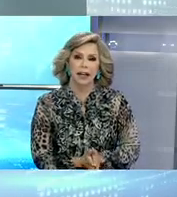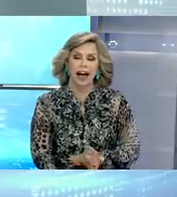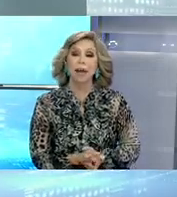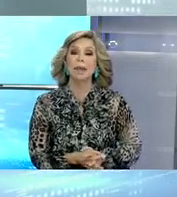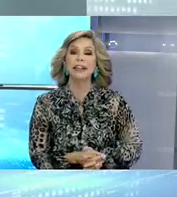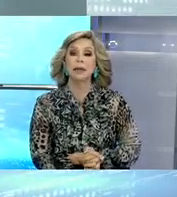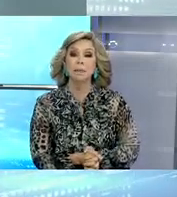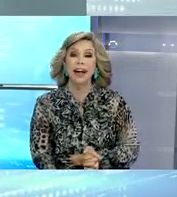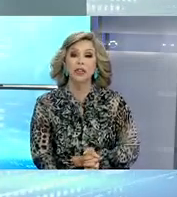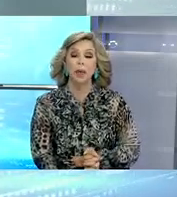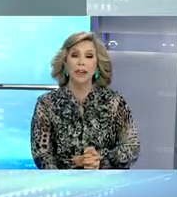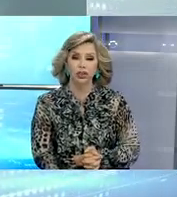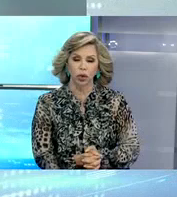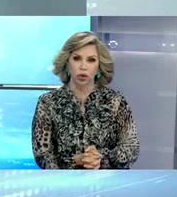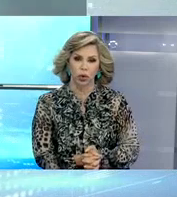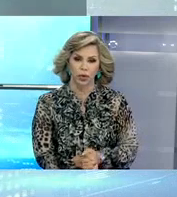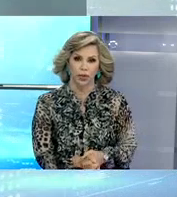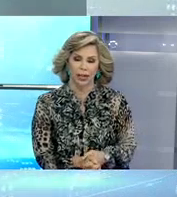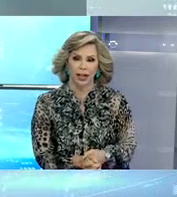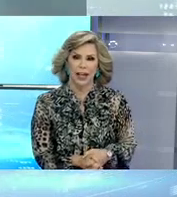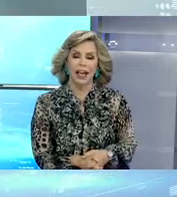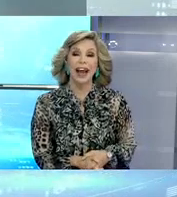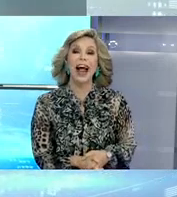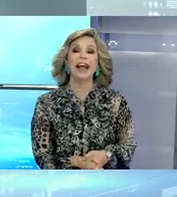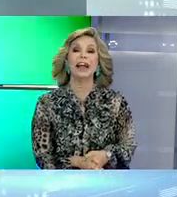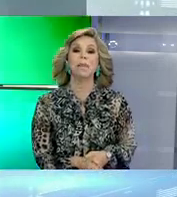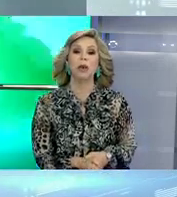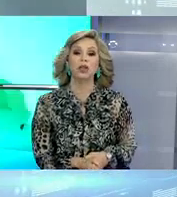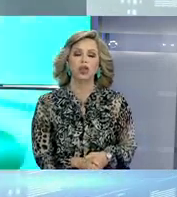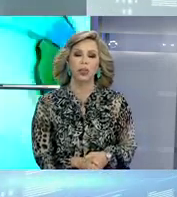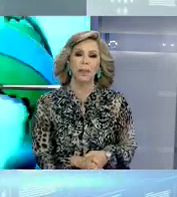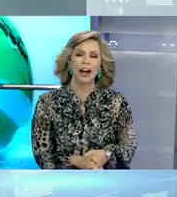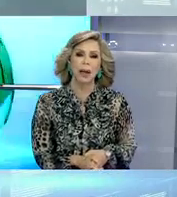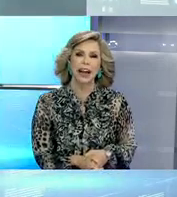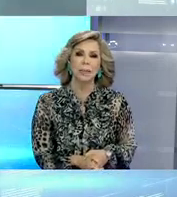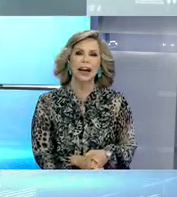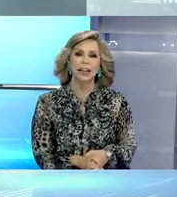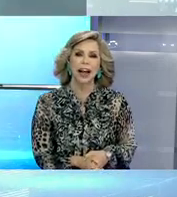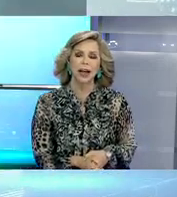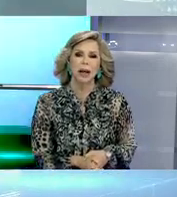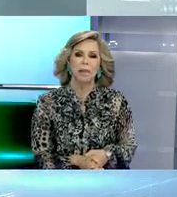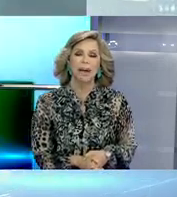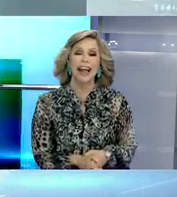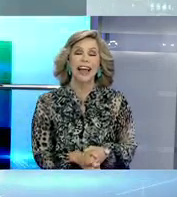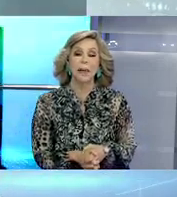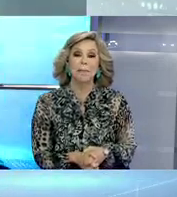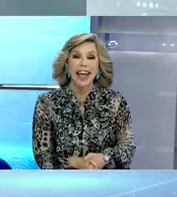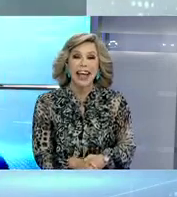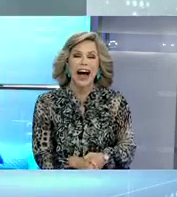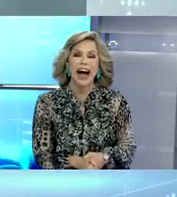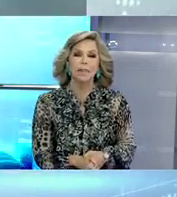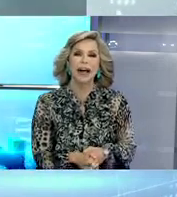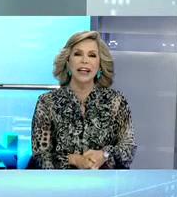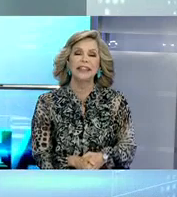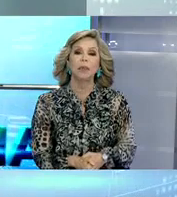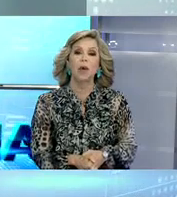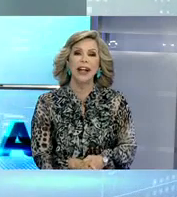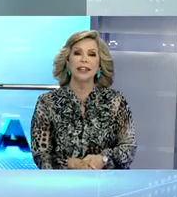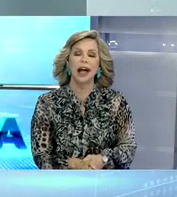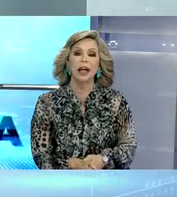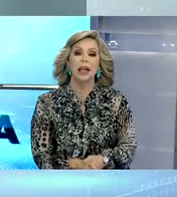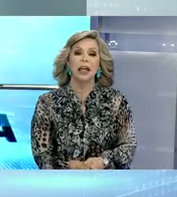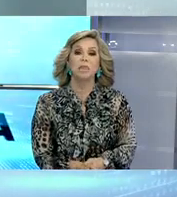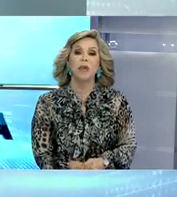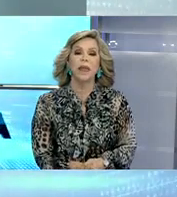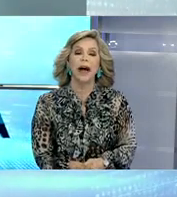extraditarse al principal sospechoso, quien era el esposo de María Belén Bernal, para que venga al país de